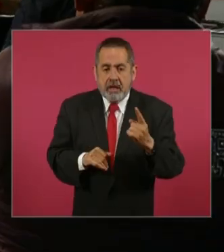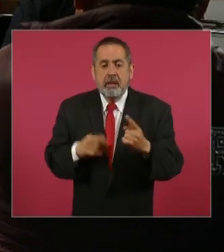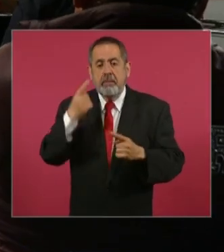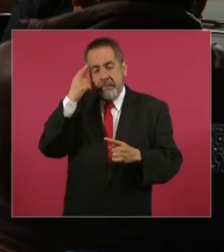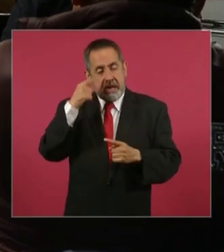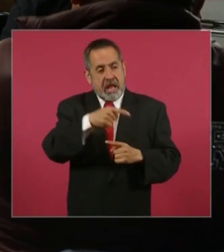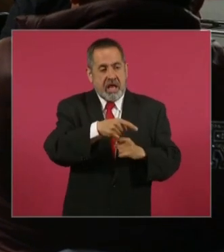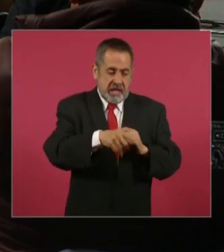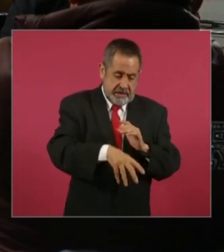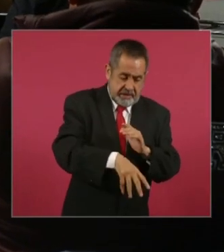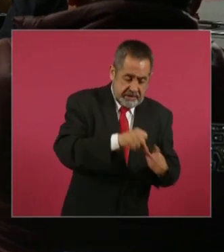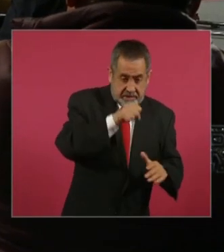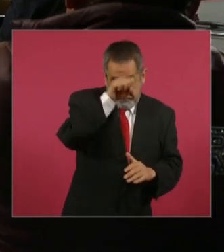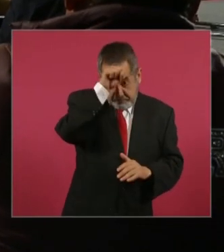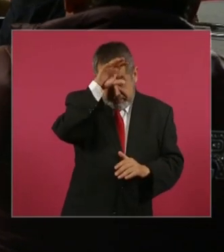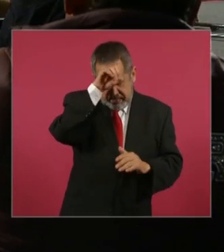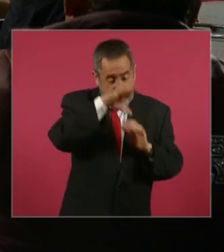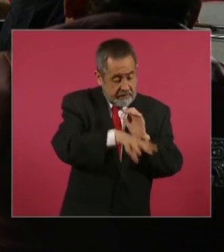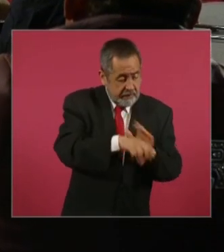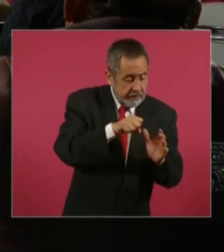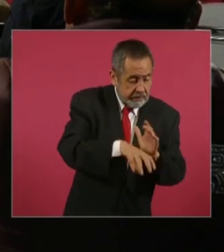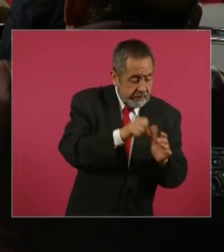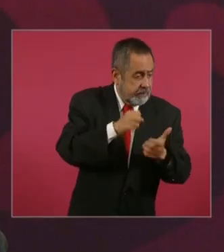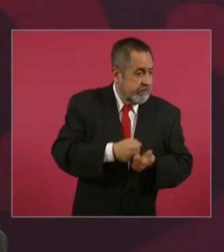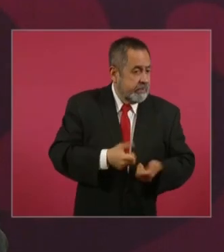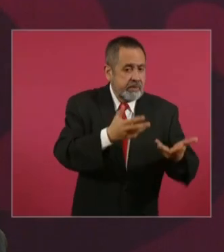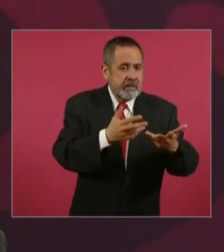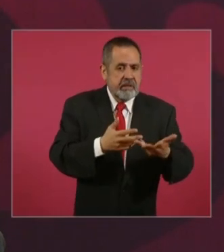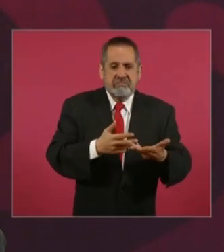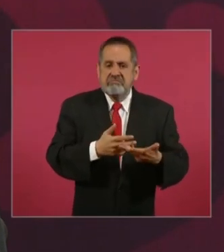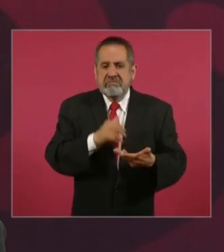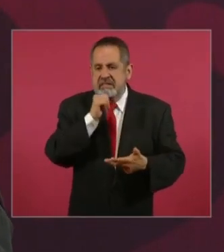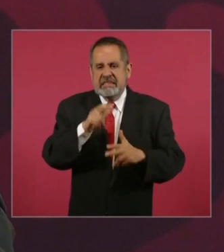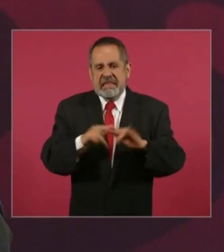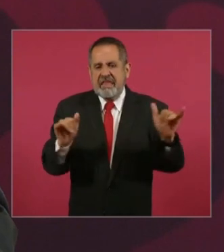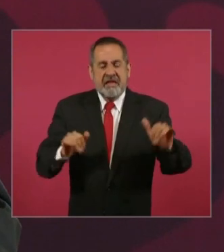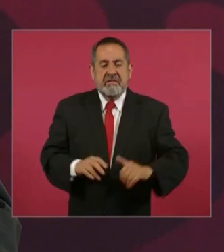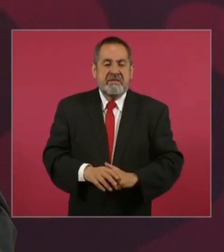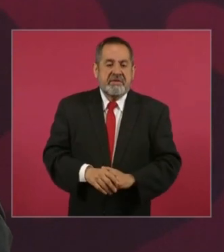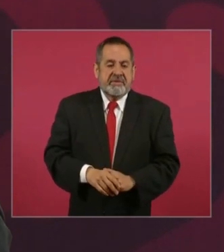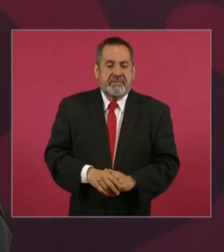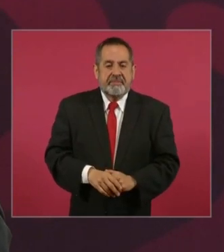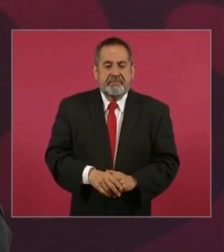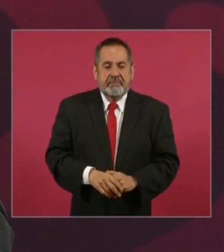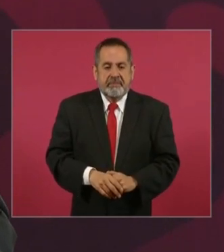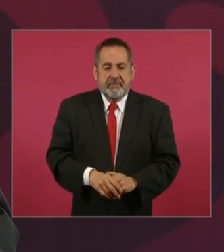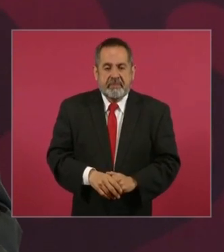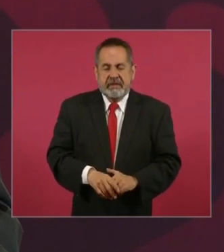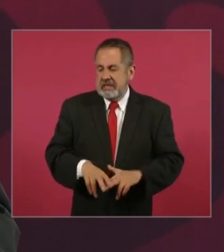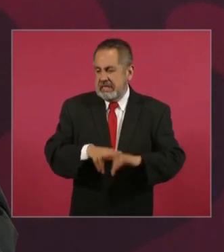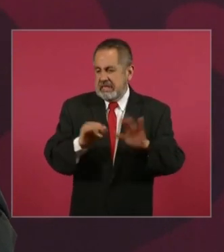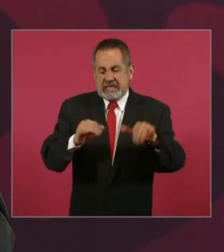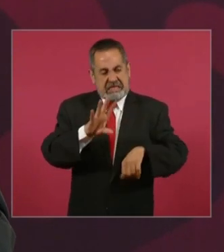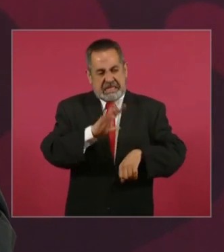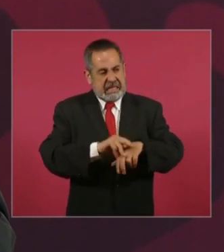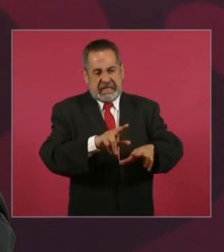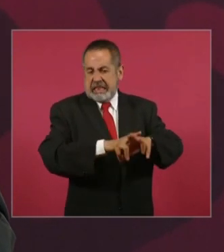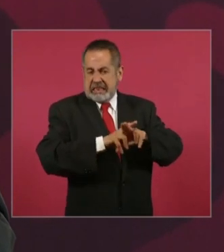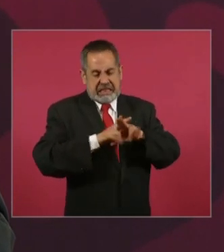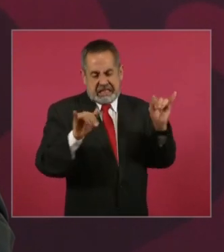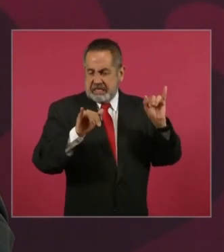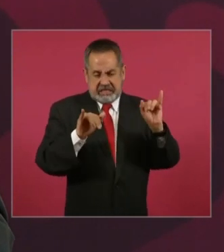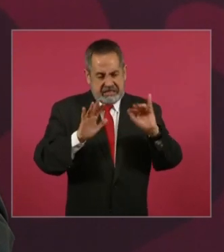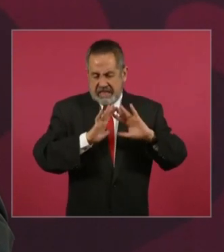para la explotación minera a cielo abierto. Bueno, bajo ninguna condición.